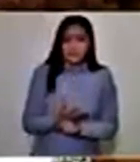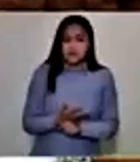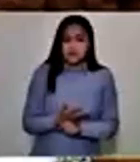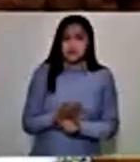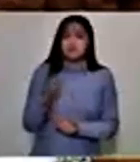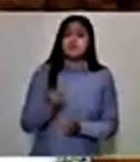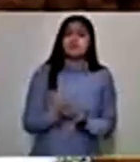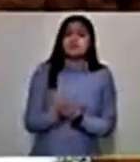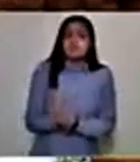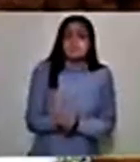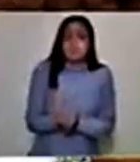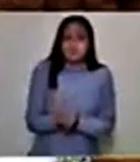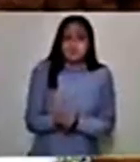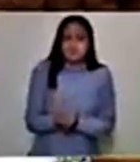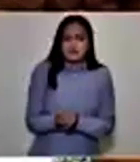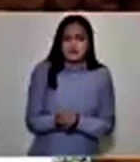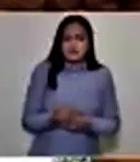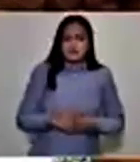Si la decisión de